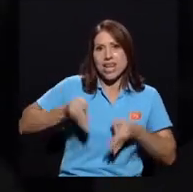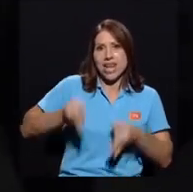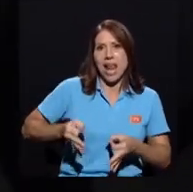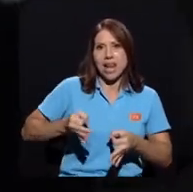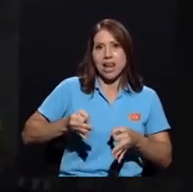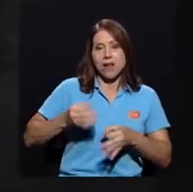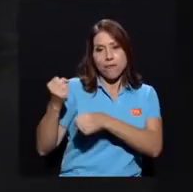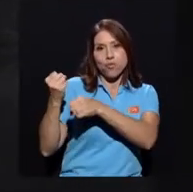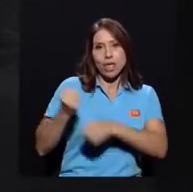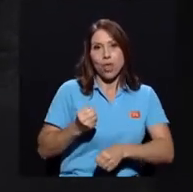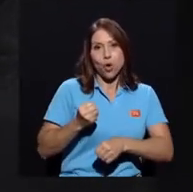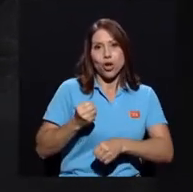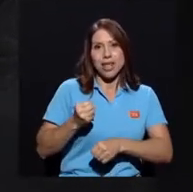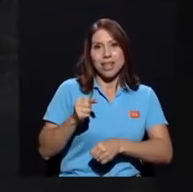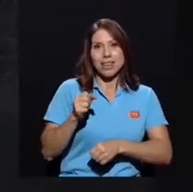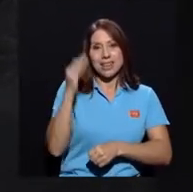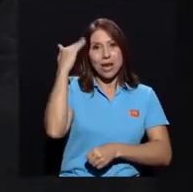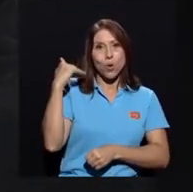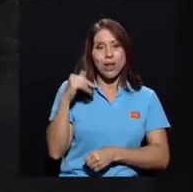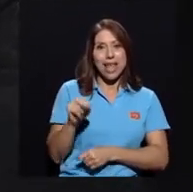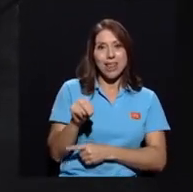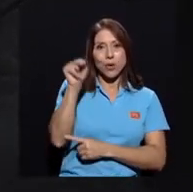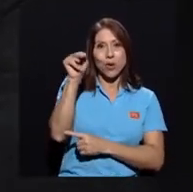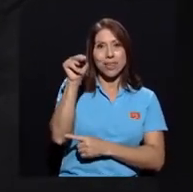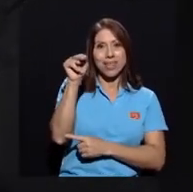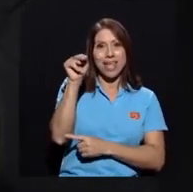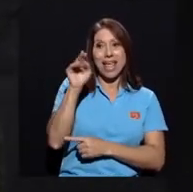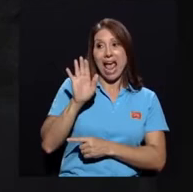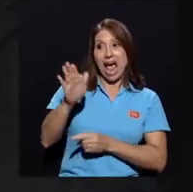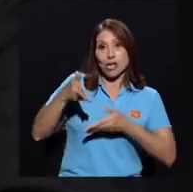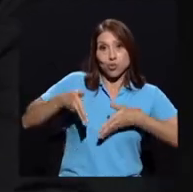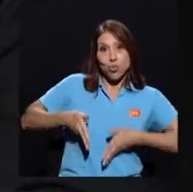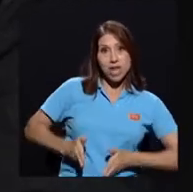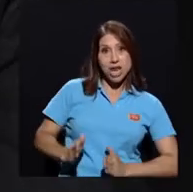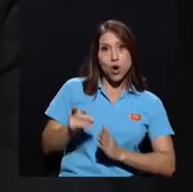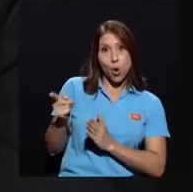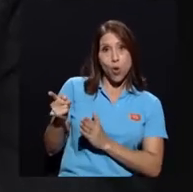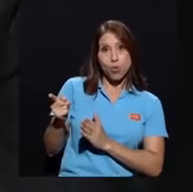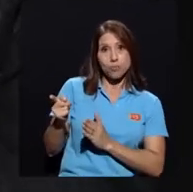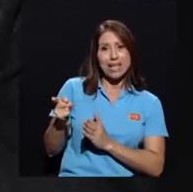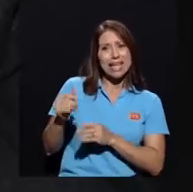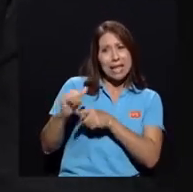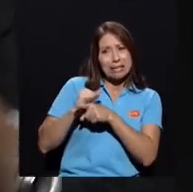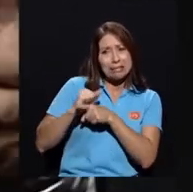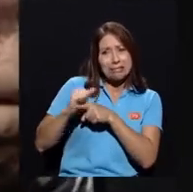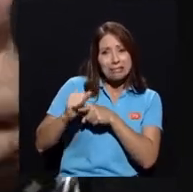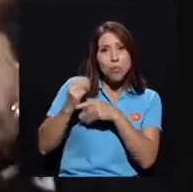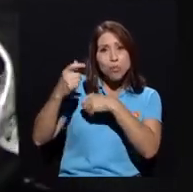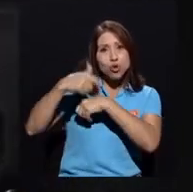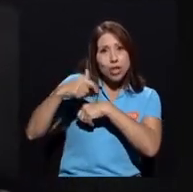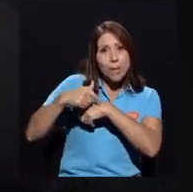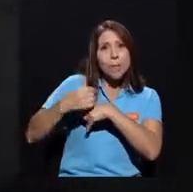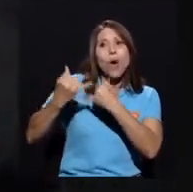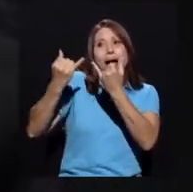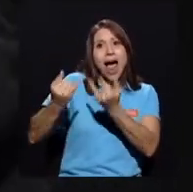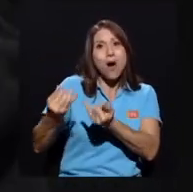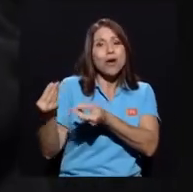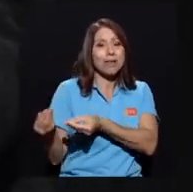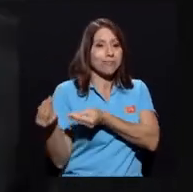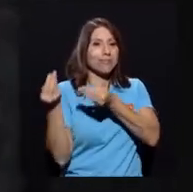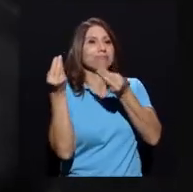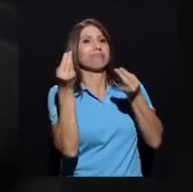norcoreano, le da a Kim Jong-il, su hijo al quien entrenó por mucho tiempo, y ahora Kim